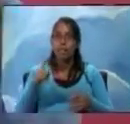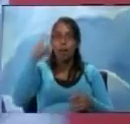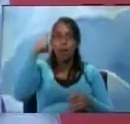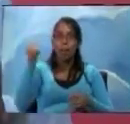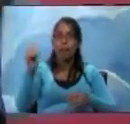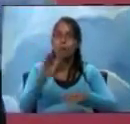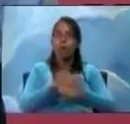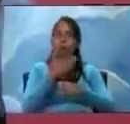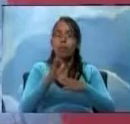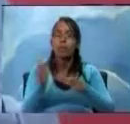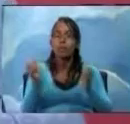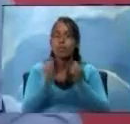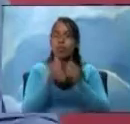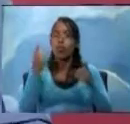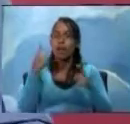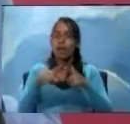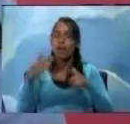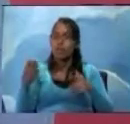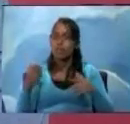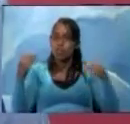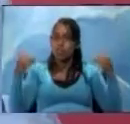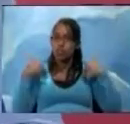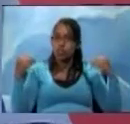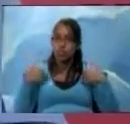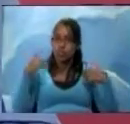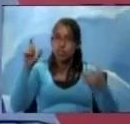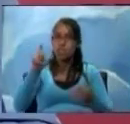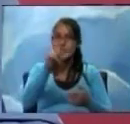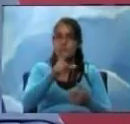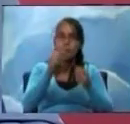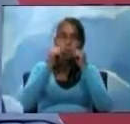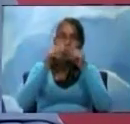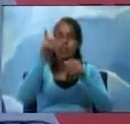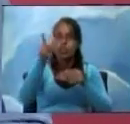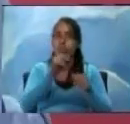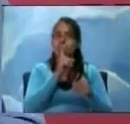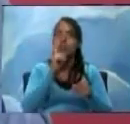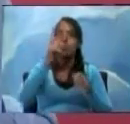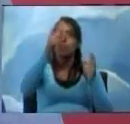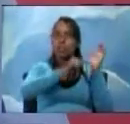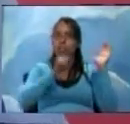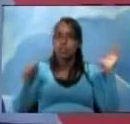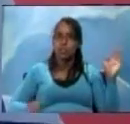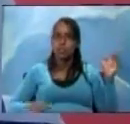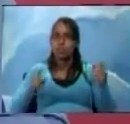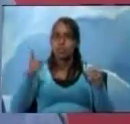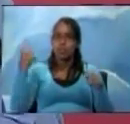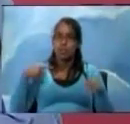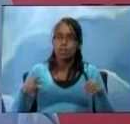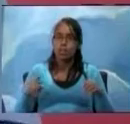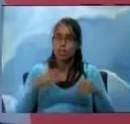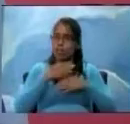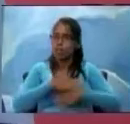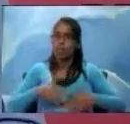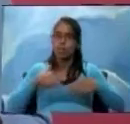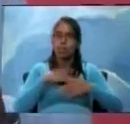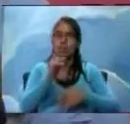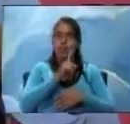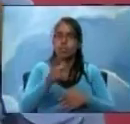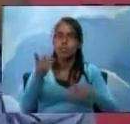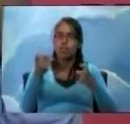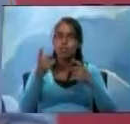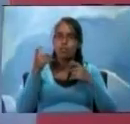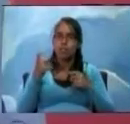para compartir con aquel que padece necesidad. Bendito sea el nombre del Señor. Usted que tiene comodidad, usted que no le